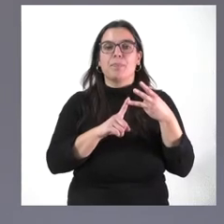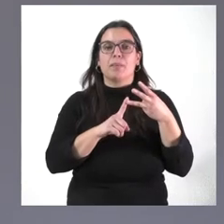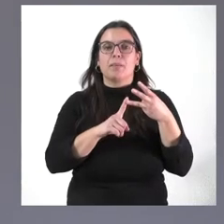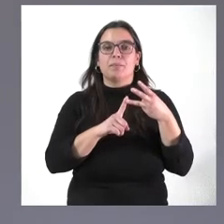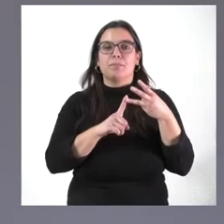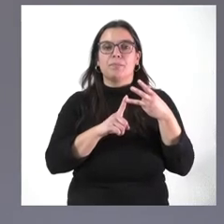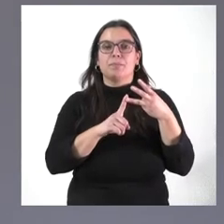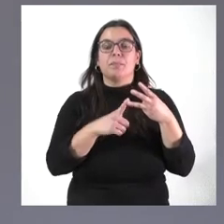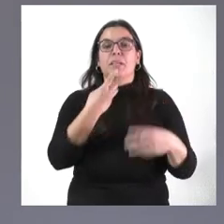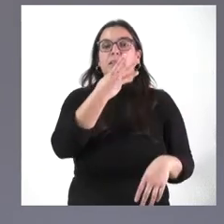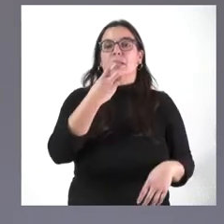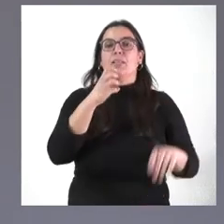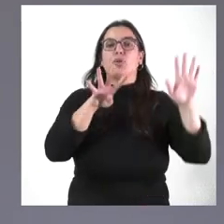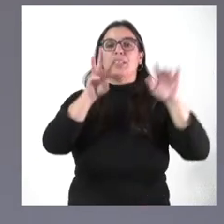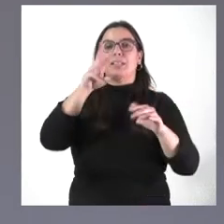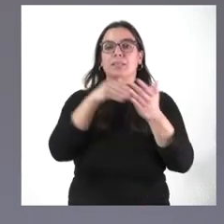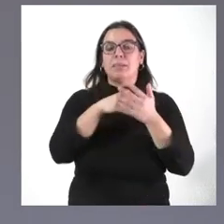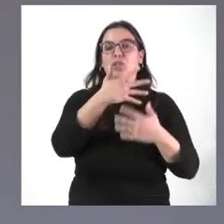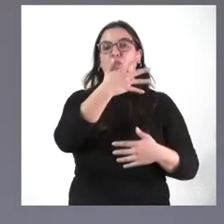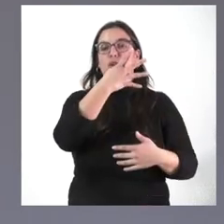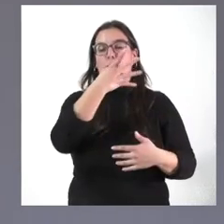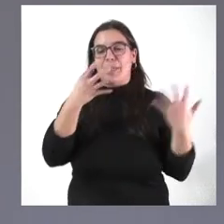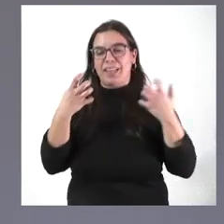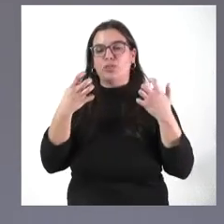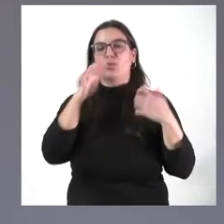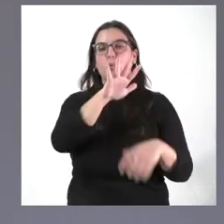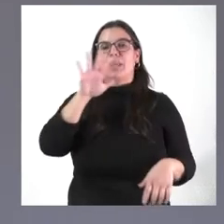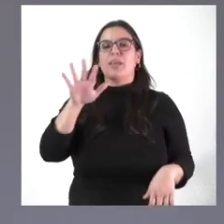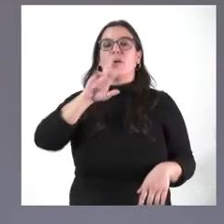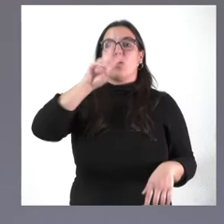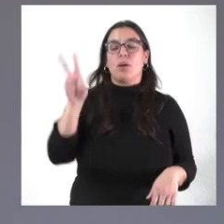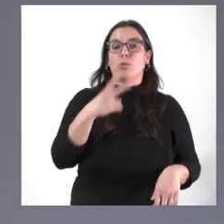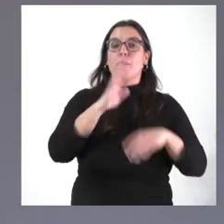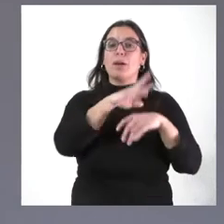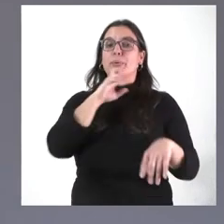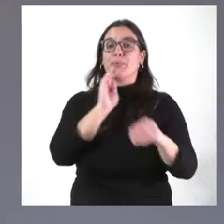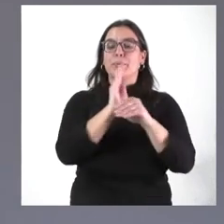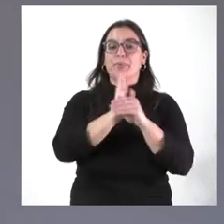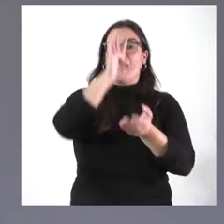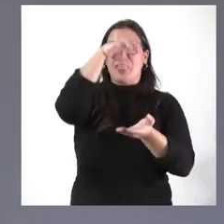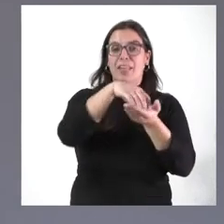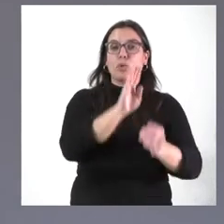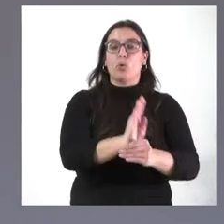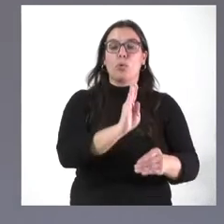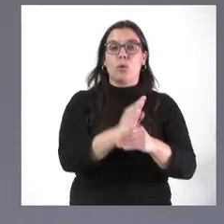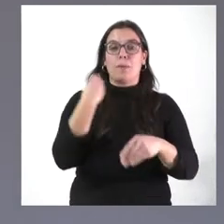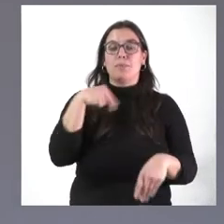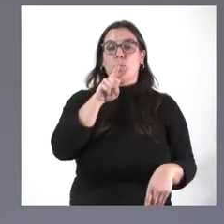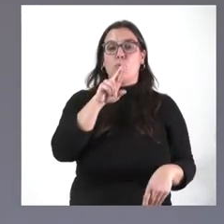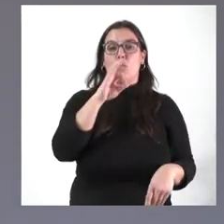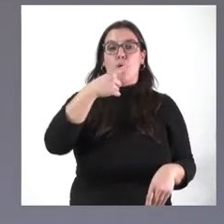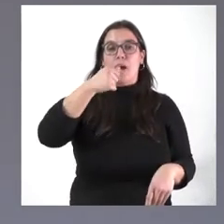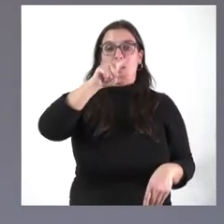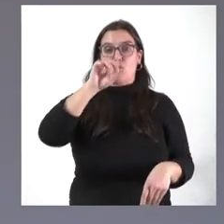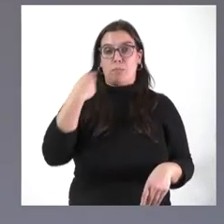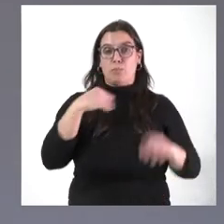es 393.955 euros para el mantenimiento de las instalaciones del centro de cría del uruguayo en Barcelona León